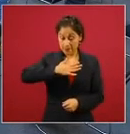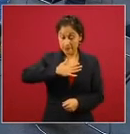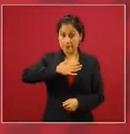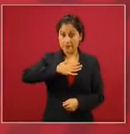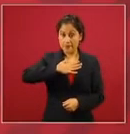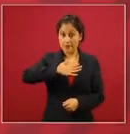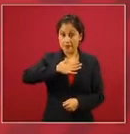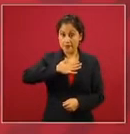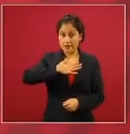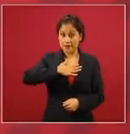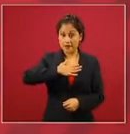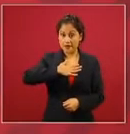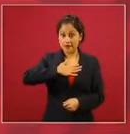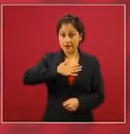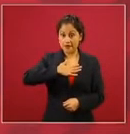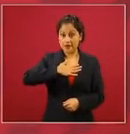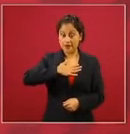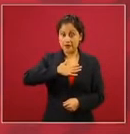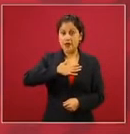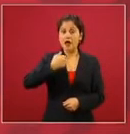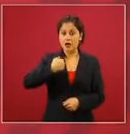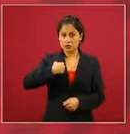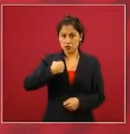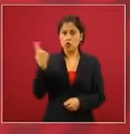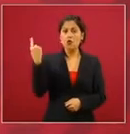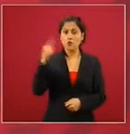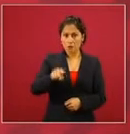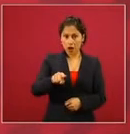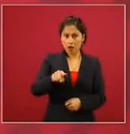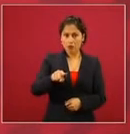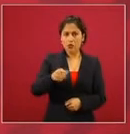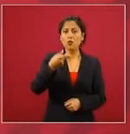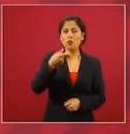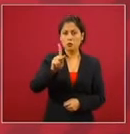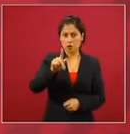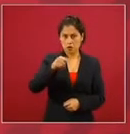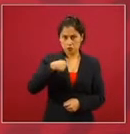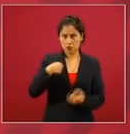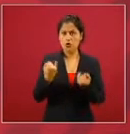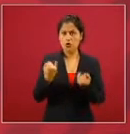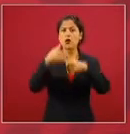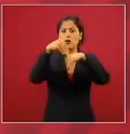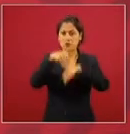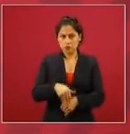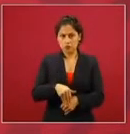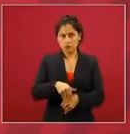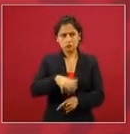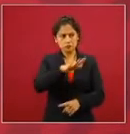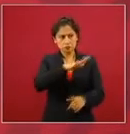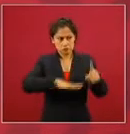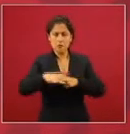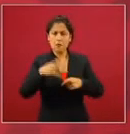mandar obedeciendo, que la gente opine, que se lleve a cabo